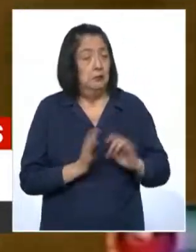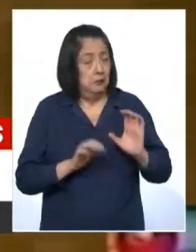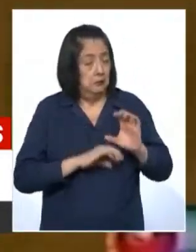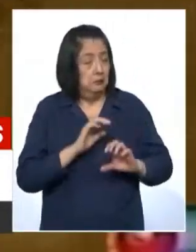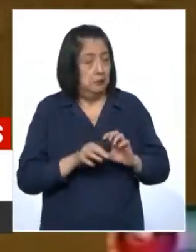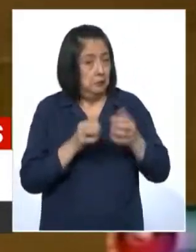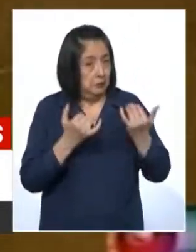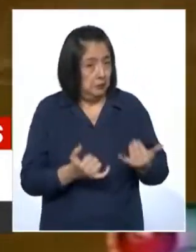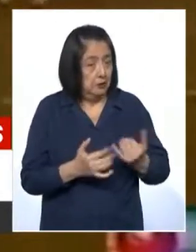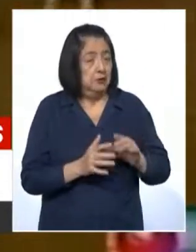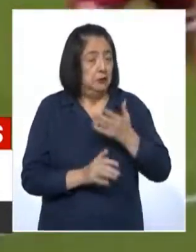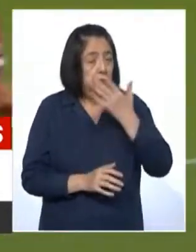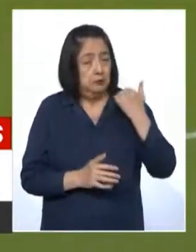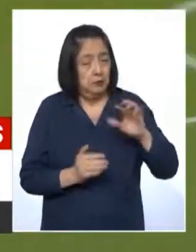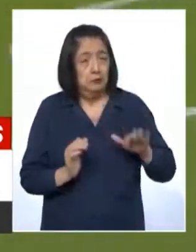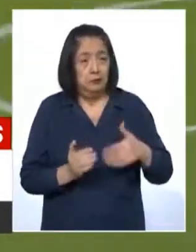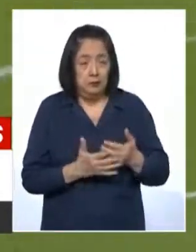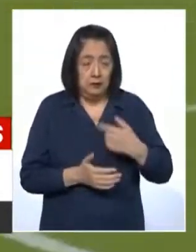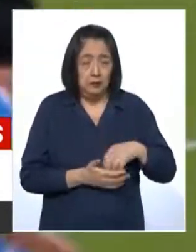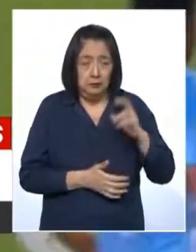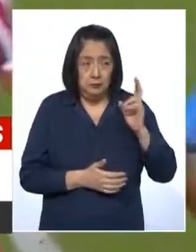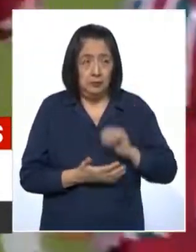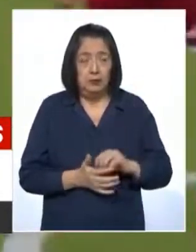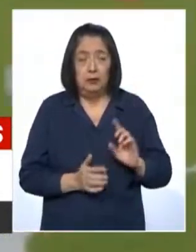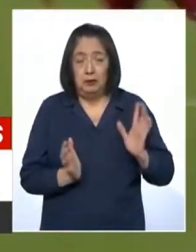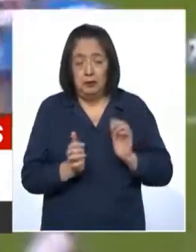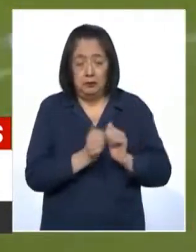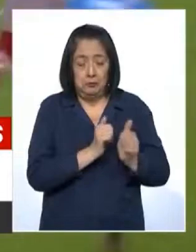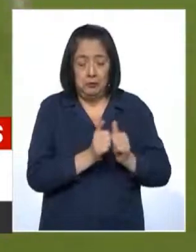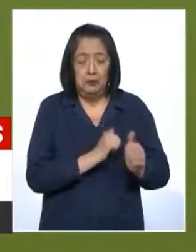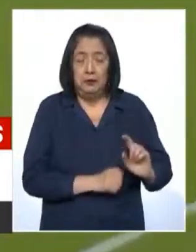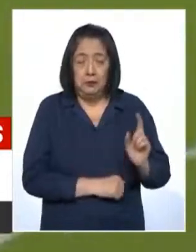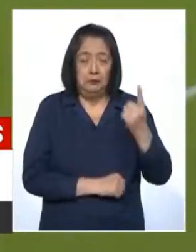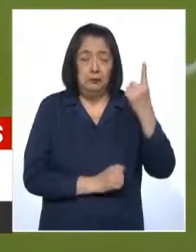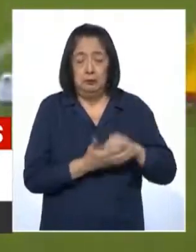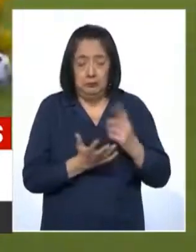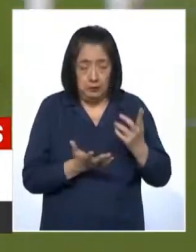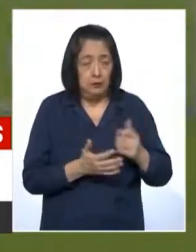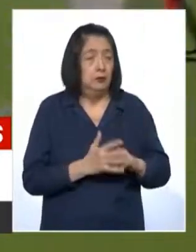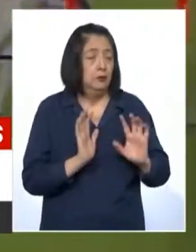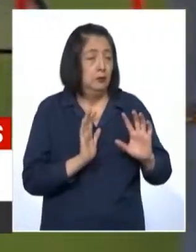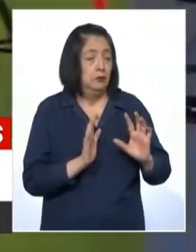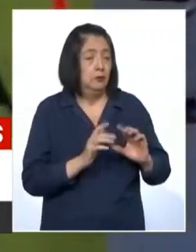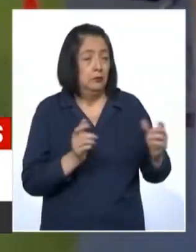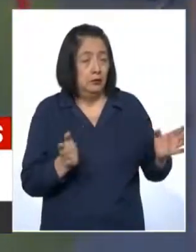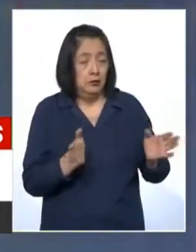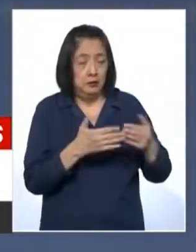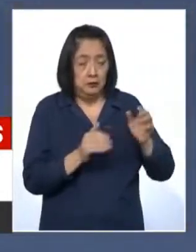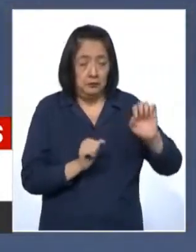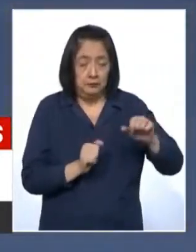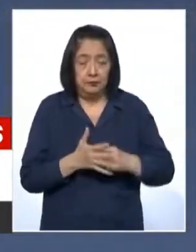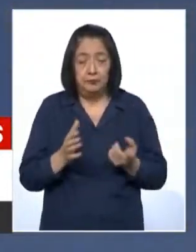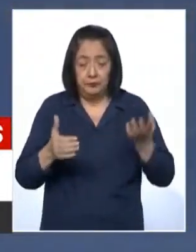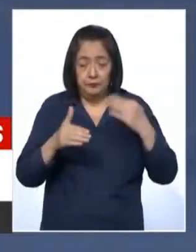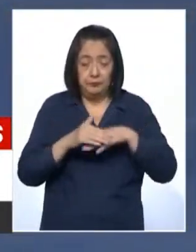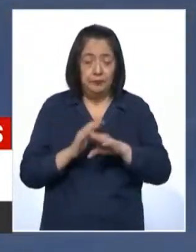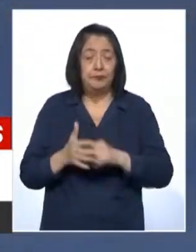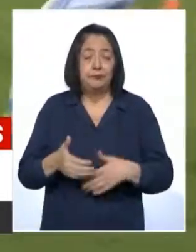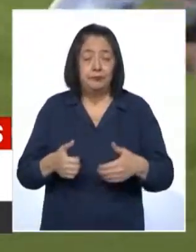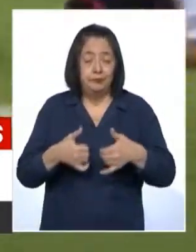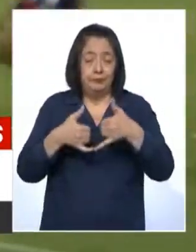mejor desde su llegada. Se encuentra peleando el primer lugar de la Liga 1 en el clausura y con grandes chances de poder meterse de lleno a la